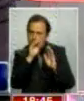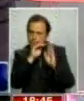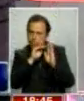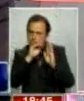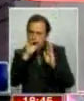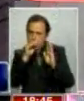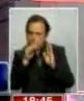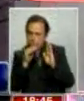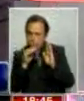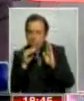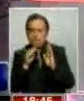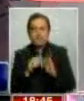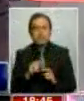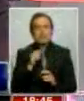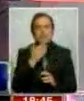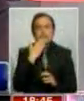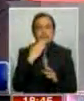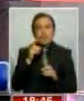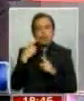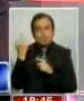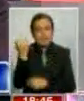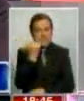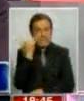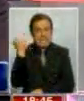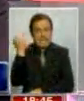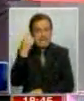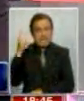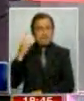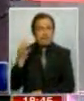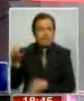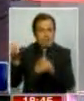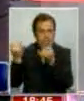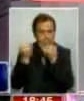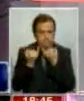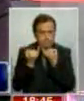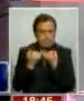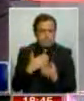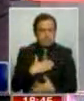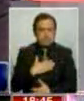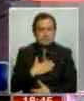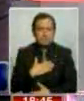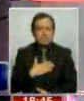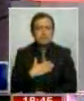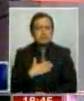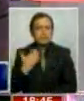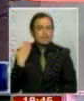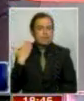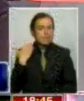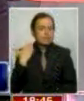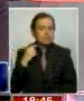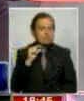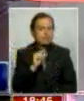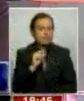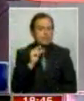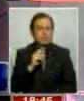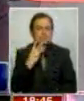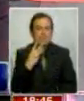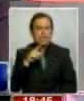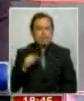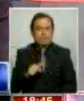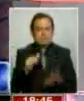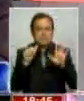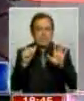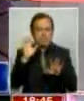También, digamos, organismos internacionales, como tú mencionas, han entregado información hace unos días atrás del